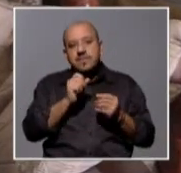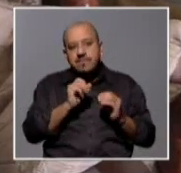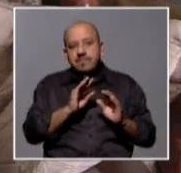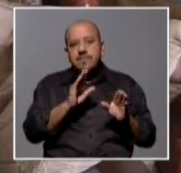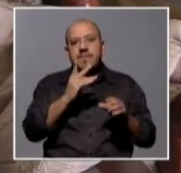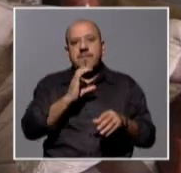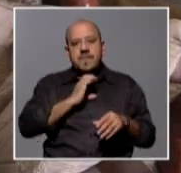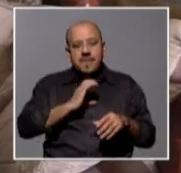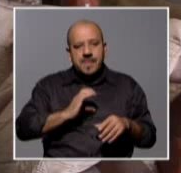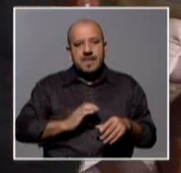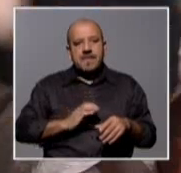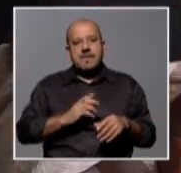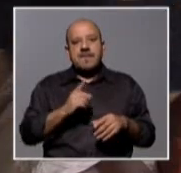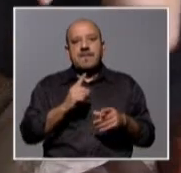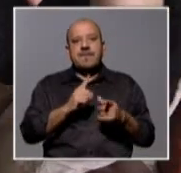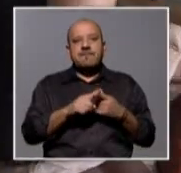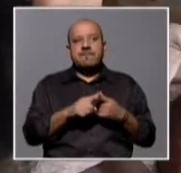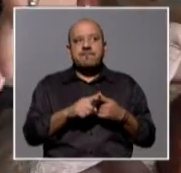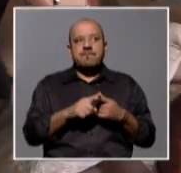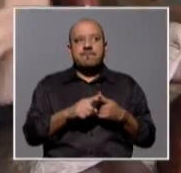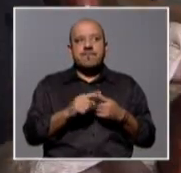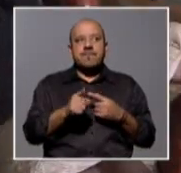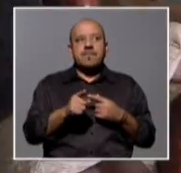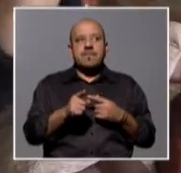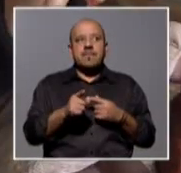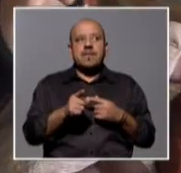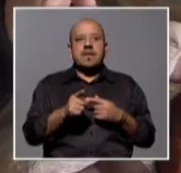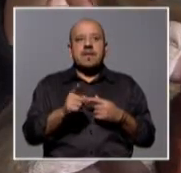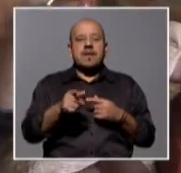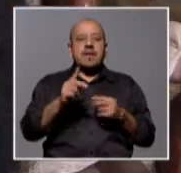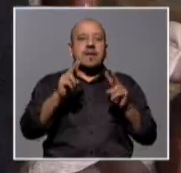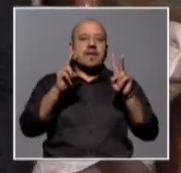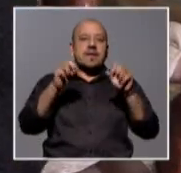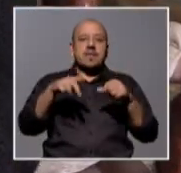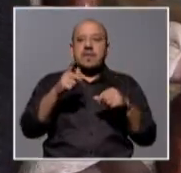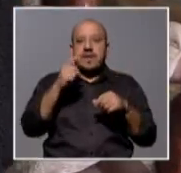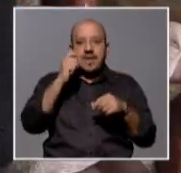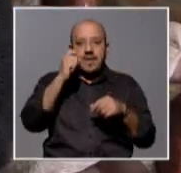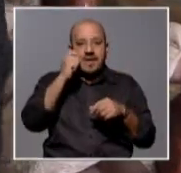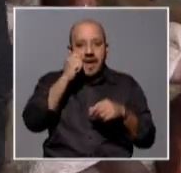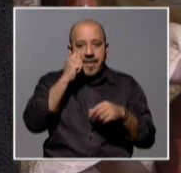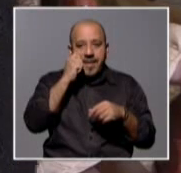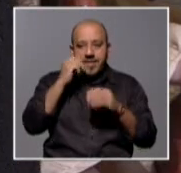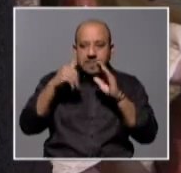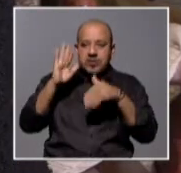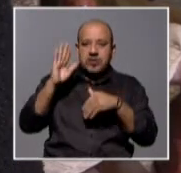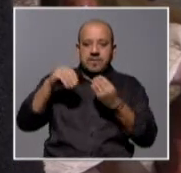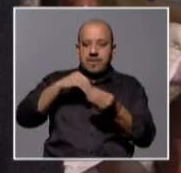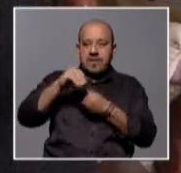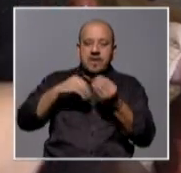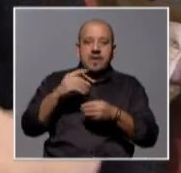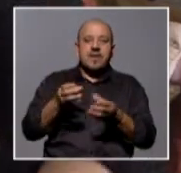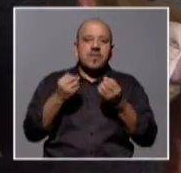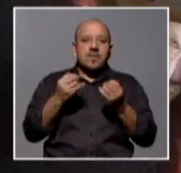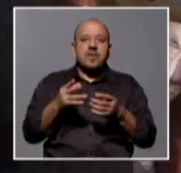son la franja etaria de familiares es población de riesgo. Y por eso se decidió,